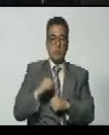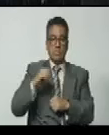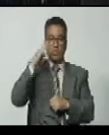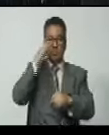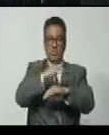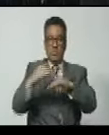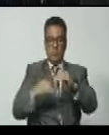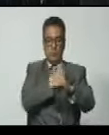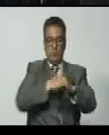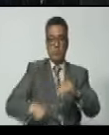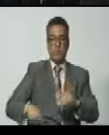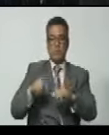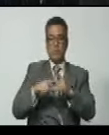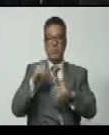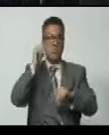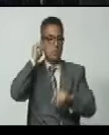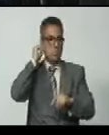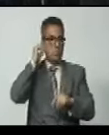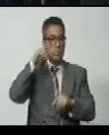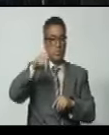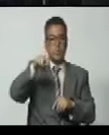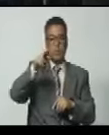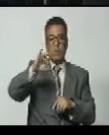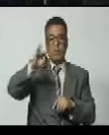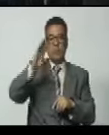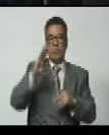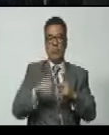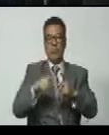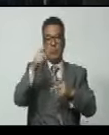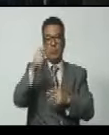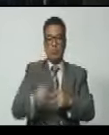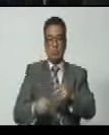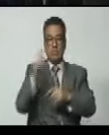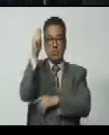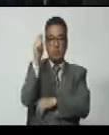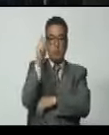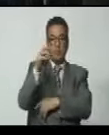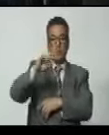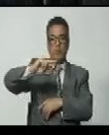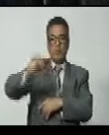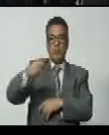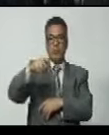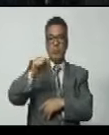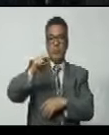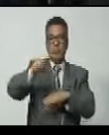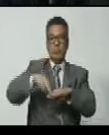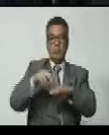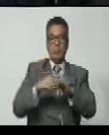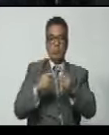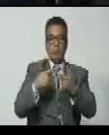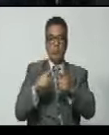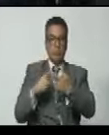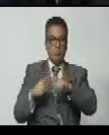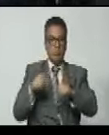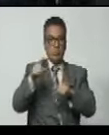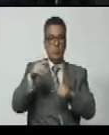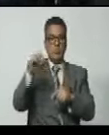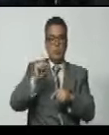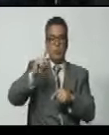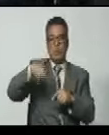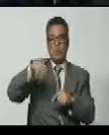Vicepresidencia de Mujeres y Una Mujer, Nubia Infante, la diputada Ingrid Barón, coordinadora nacional de sexodiversidad del